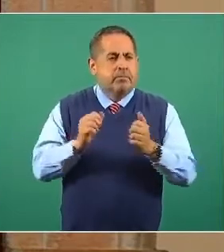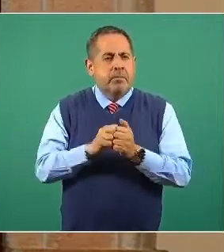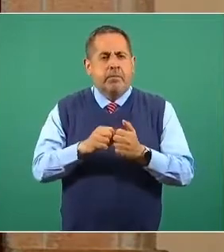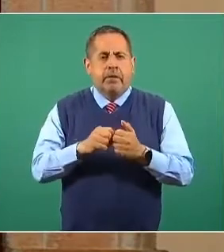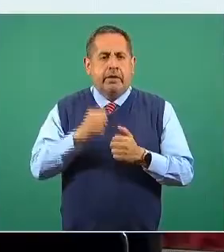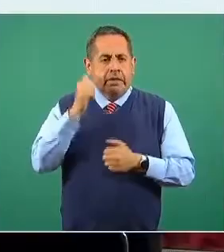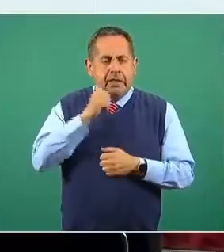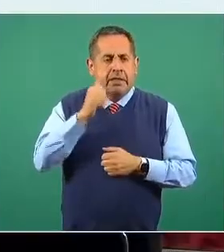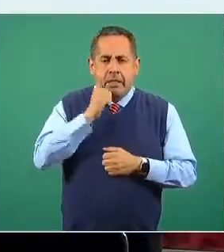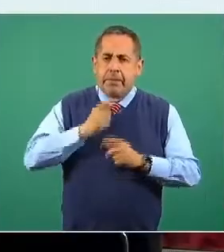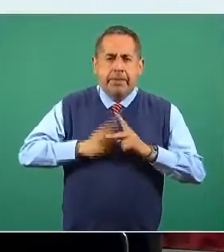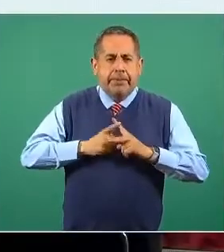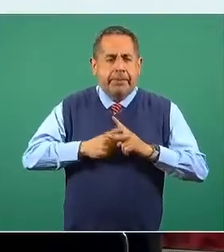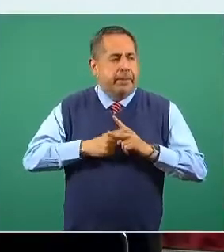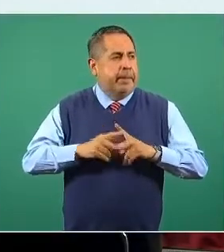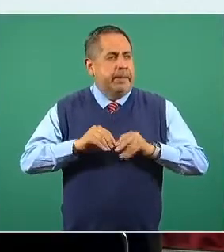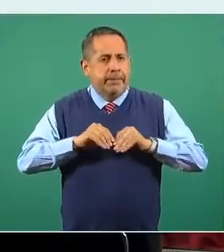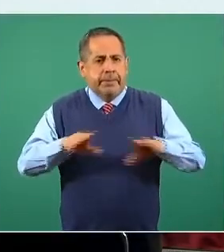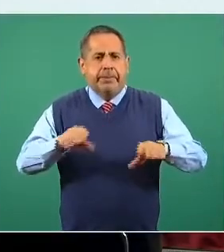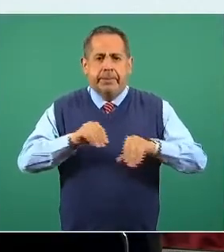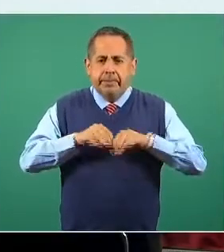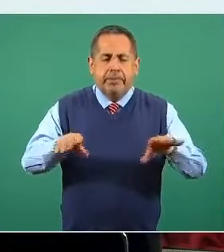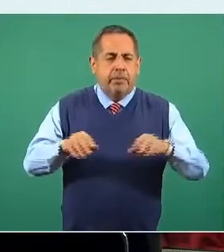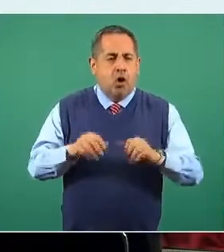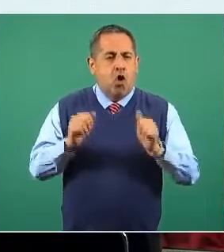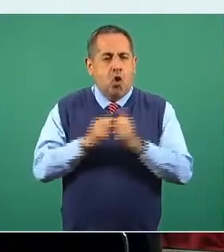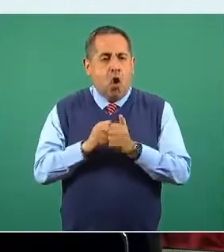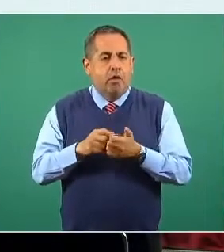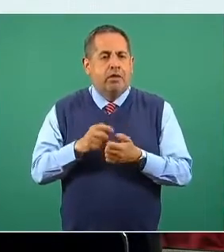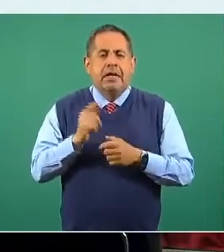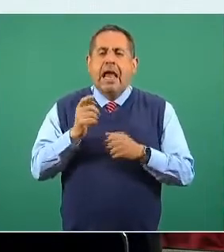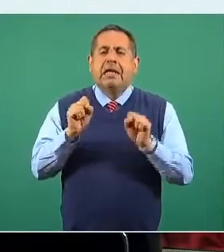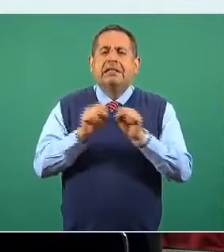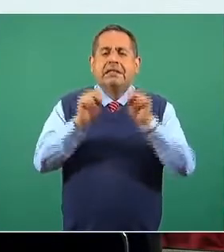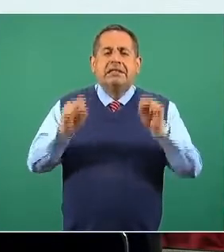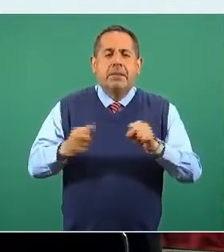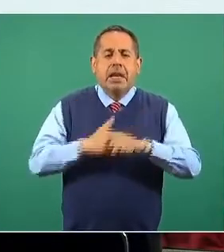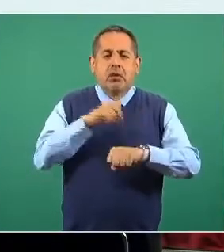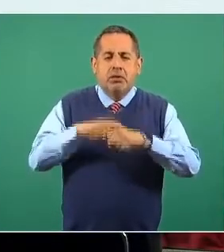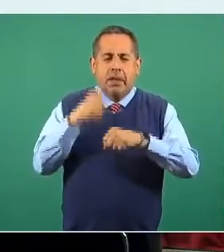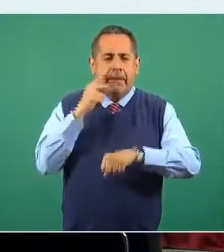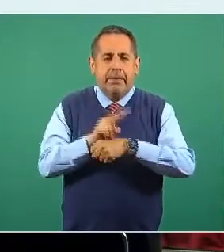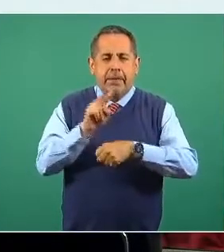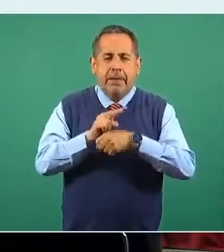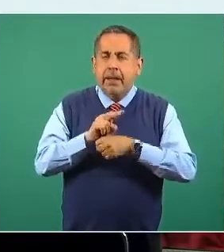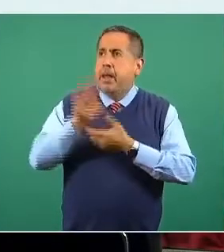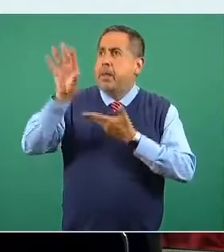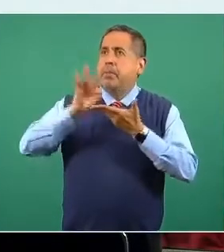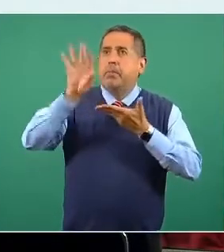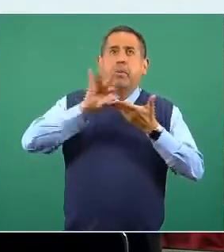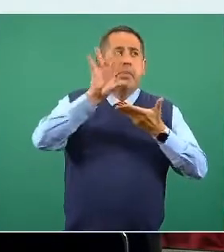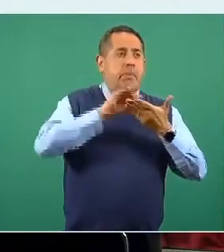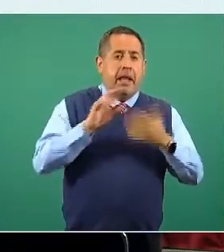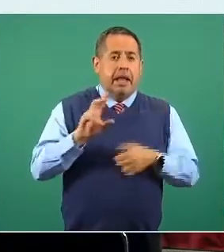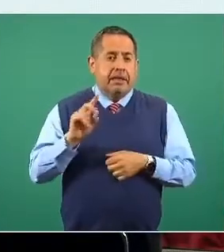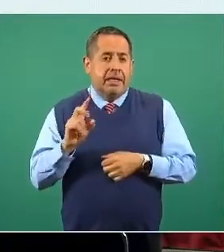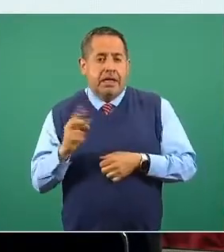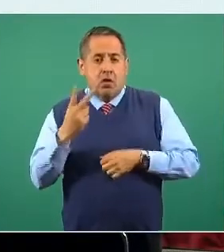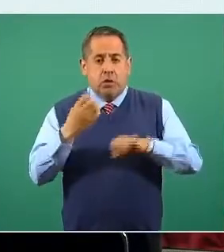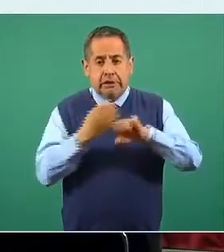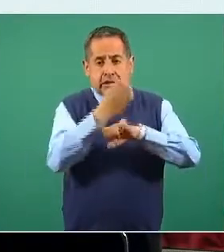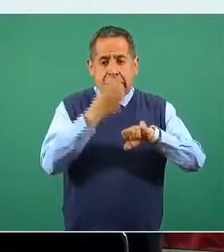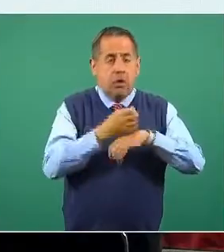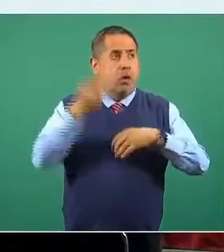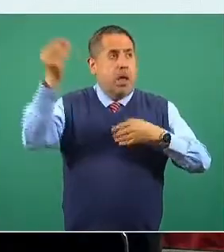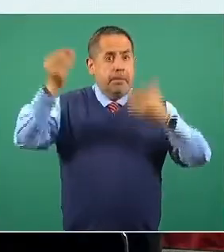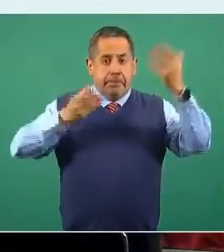siempre tenemos a través del Sistema Nacional de Vigilancia Epidemiológica, 32 entidades federativas